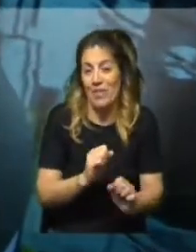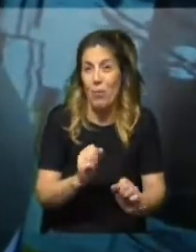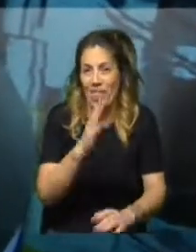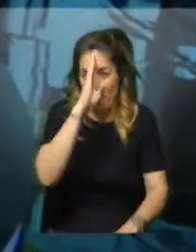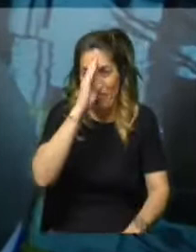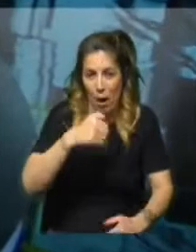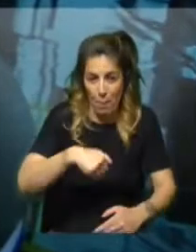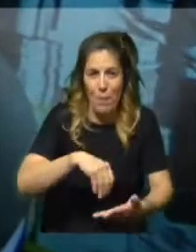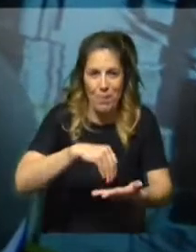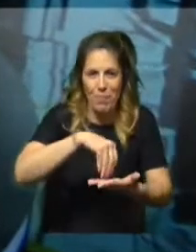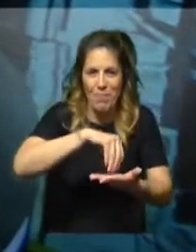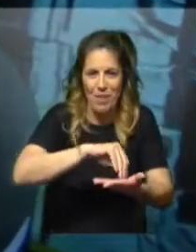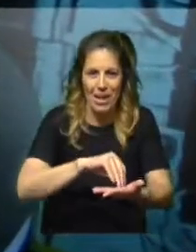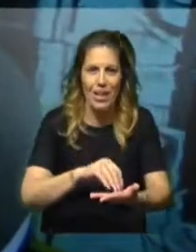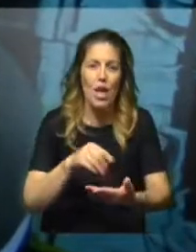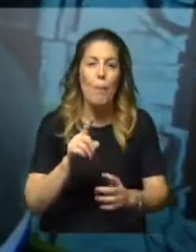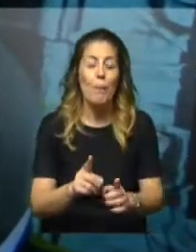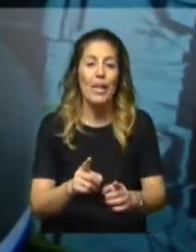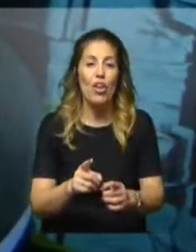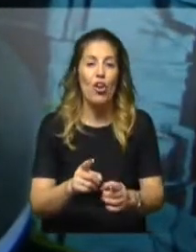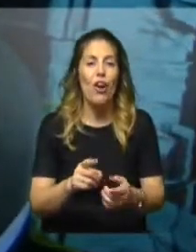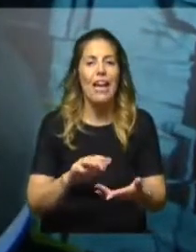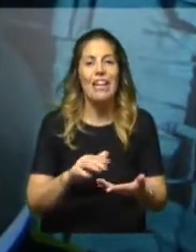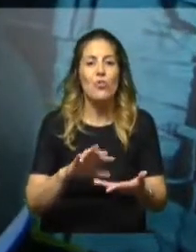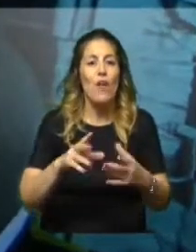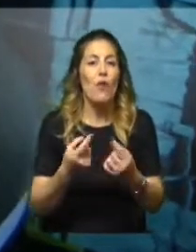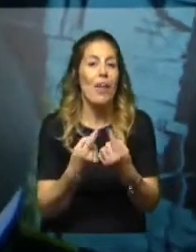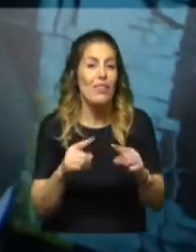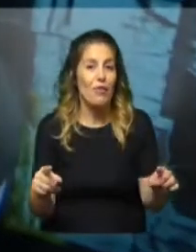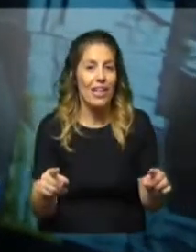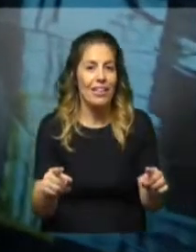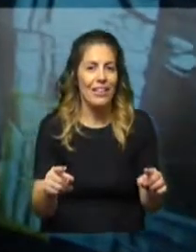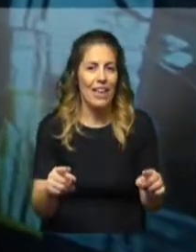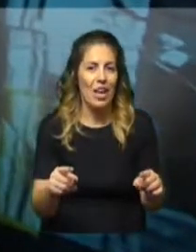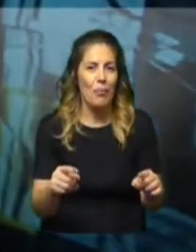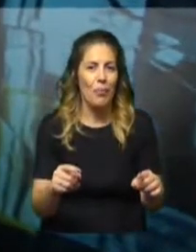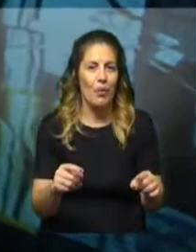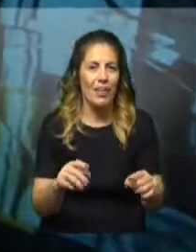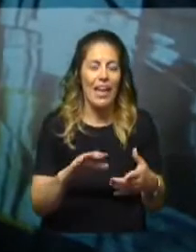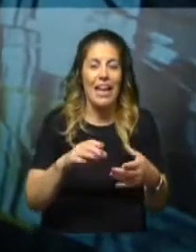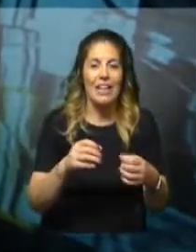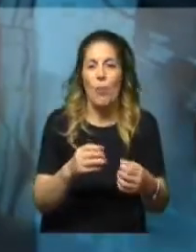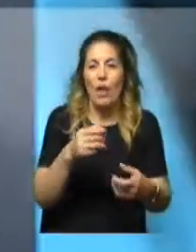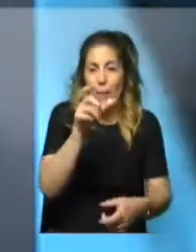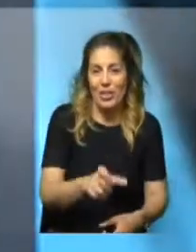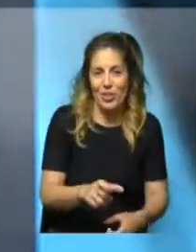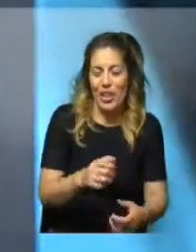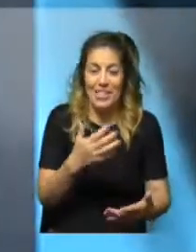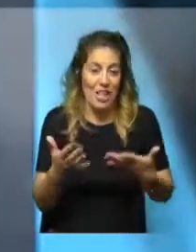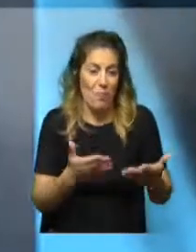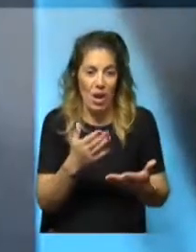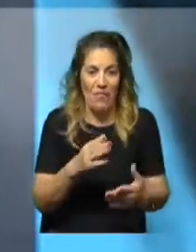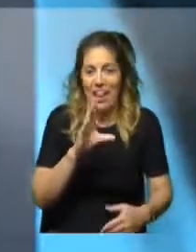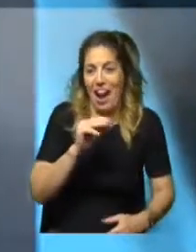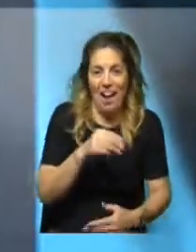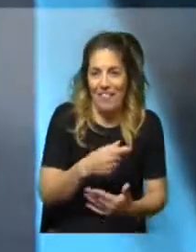este pero sin dudas es otro tipo de Lienzo No ya estamos hablando se mueven Lienzo hablan Lienzo dijiste